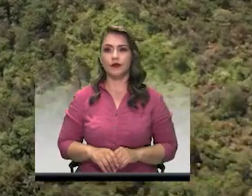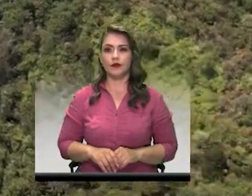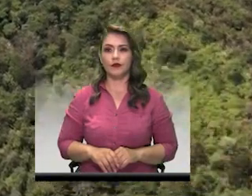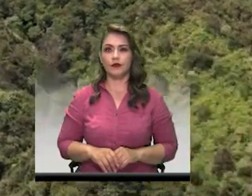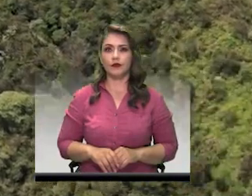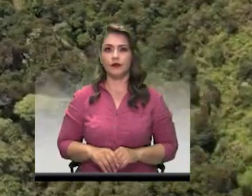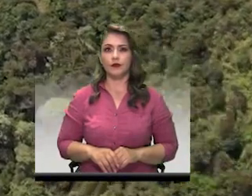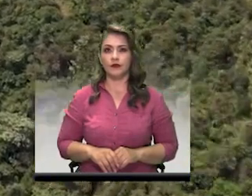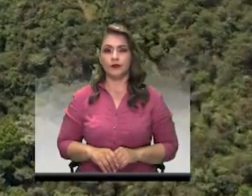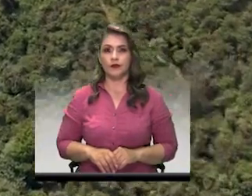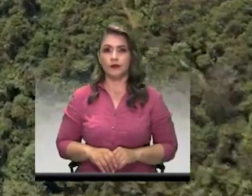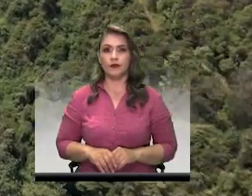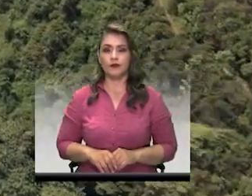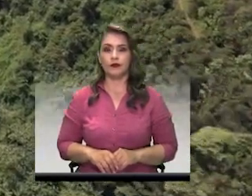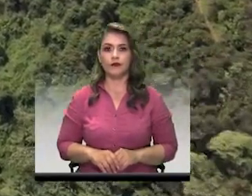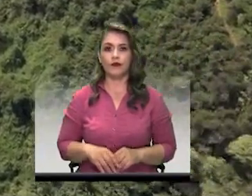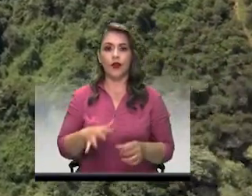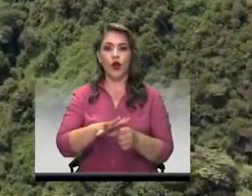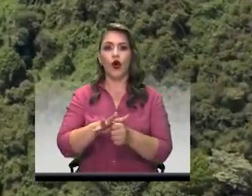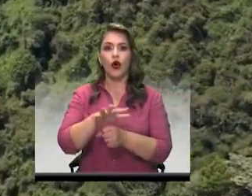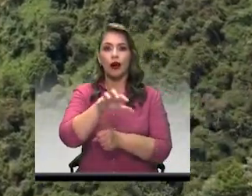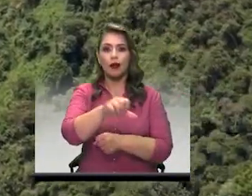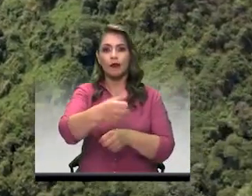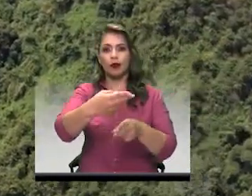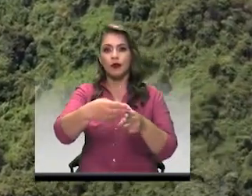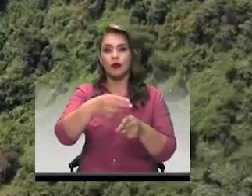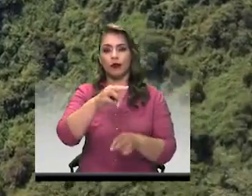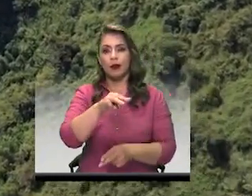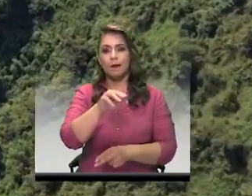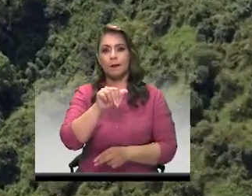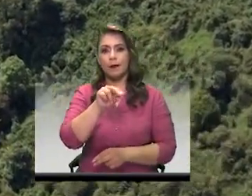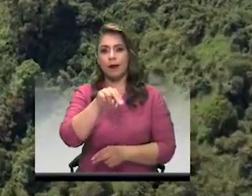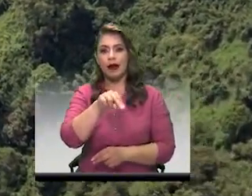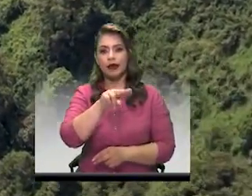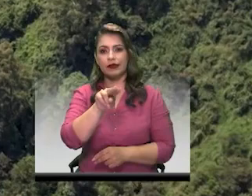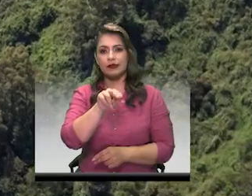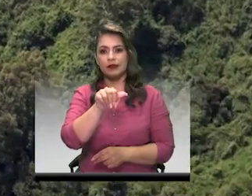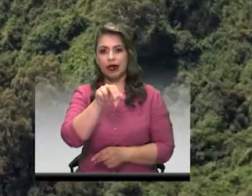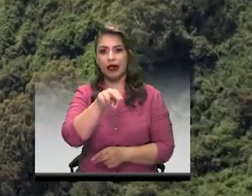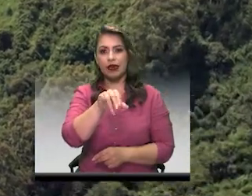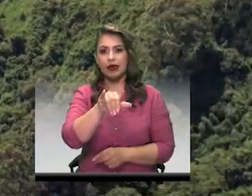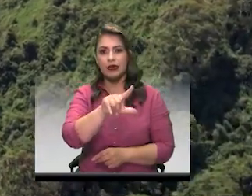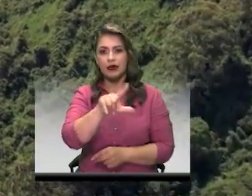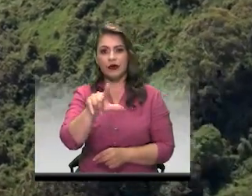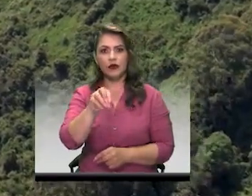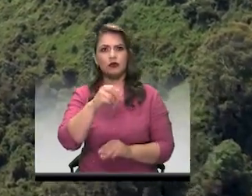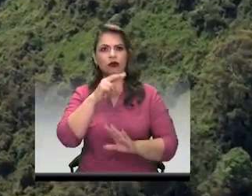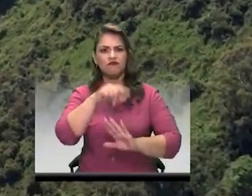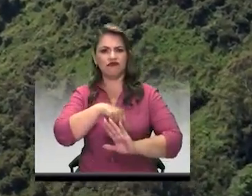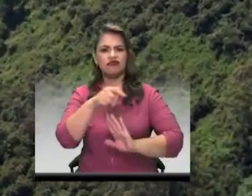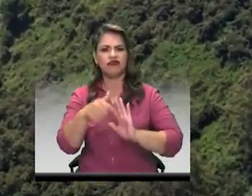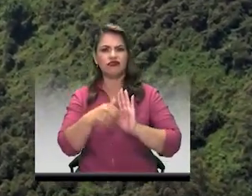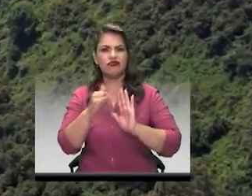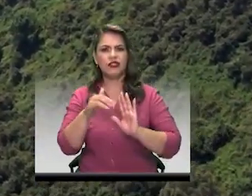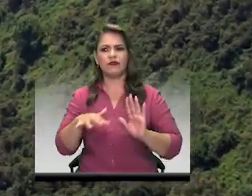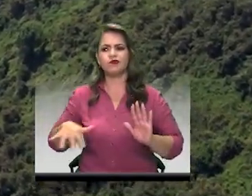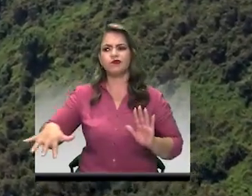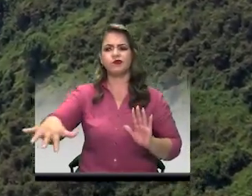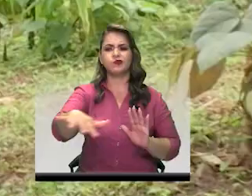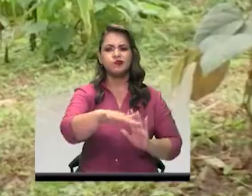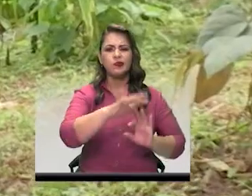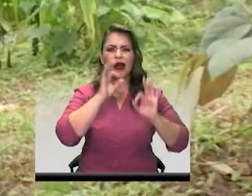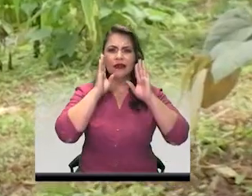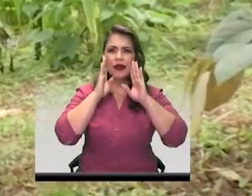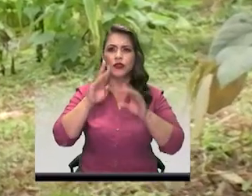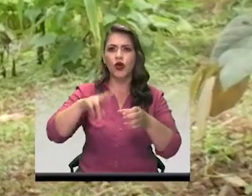El compromiso con el corregimiento El Manzanillo ha sido integral, especialmente en potenciar la riqueza de la zona rural en beneficio